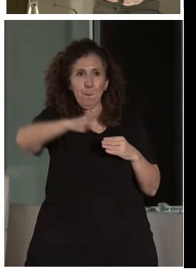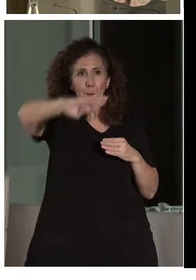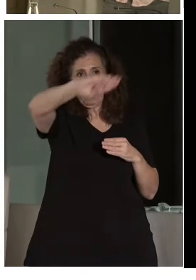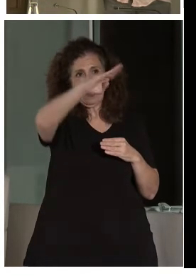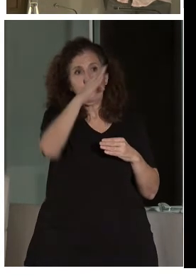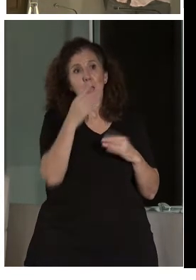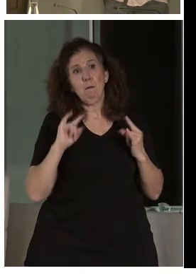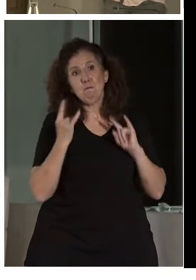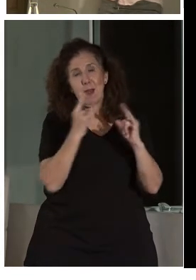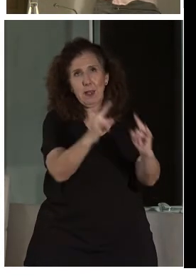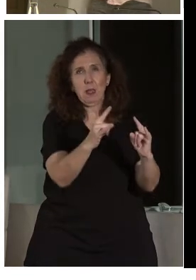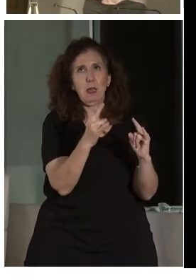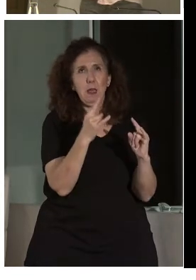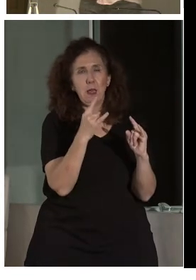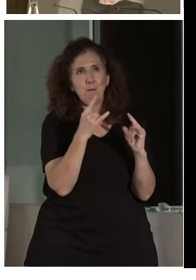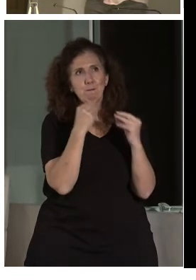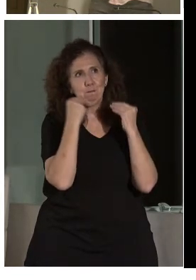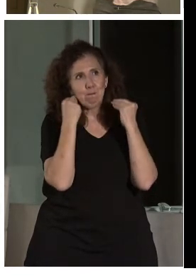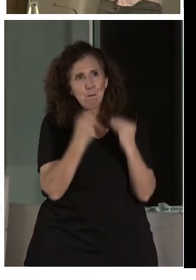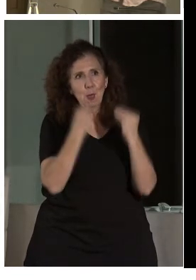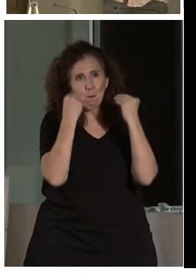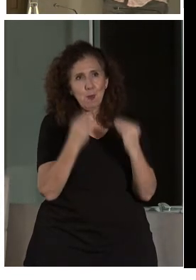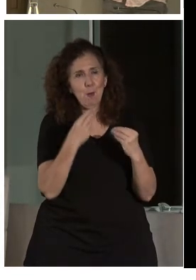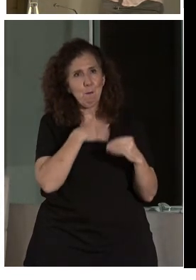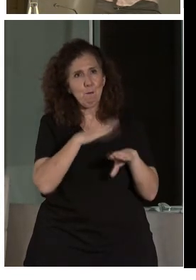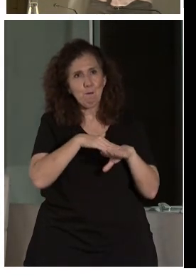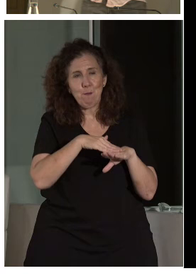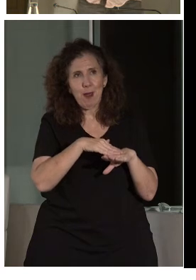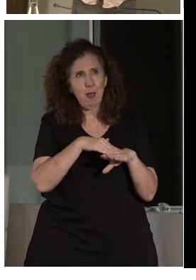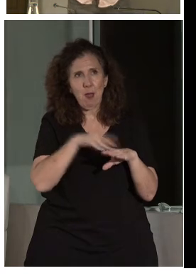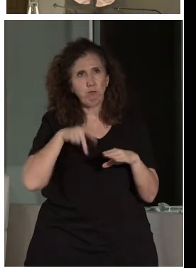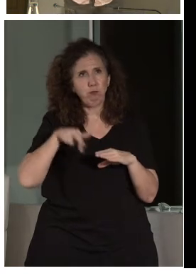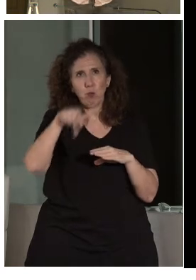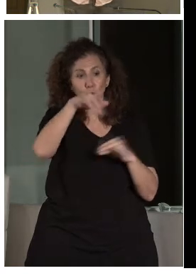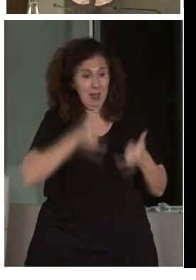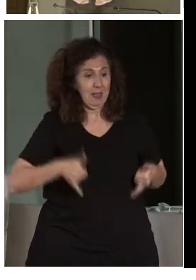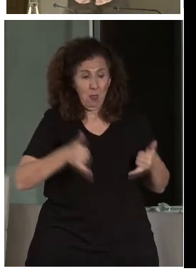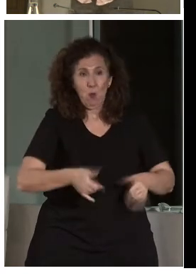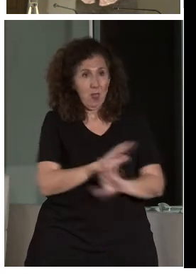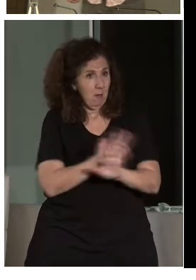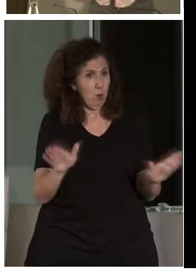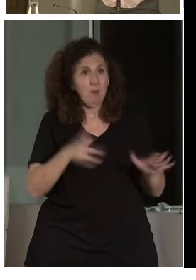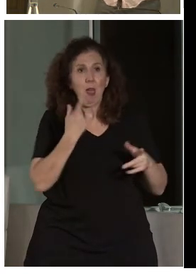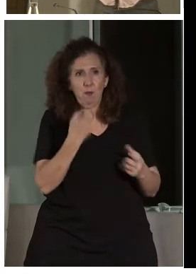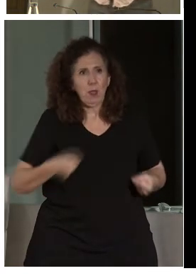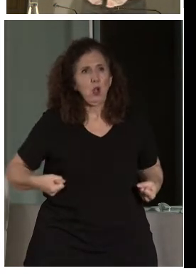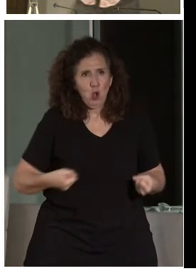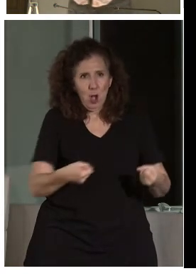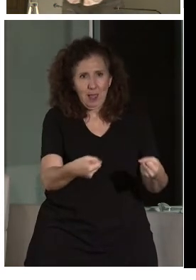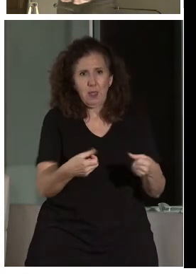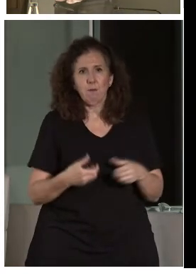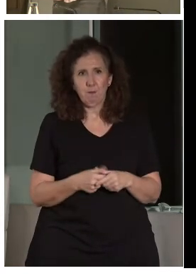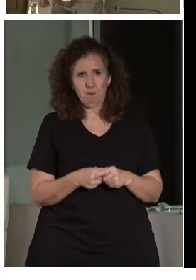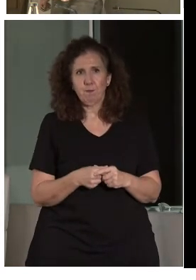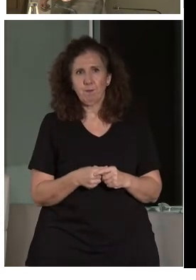tiene bien pensado, efectivamente, para poder subir. Si no es con una Yolet, esa persona no hubiera podido subir en ningún caso, ¿no?